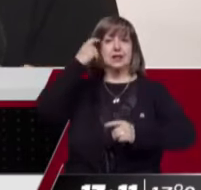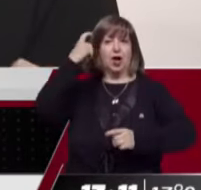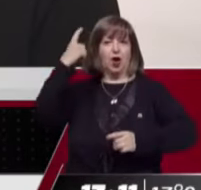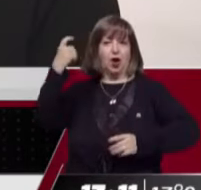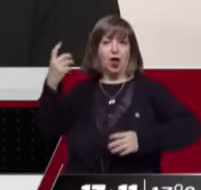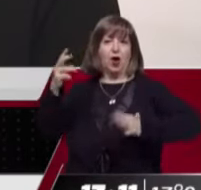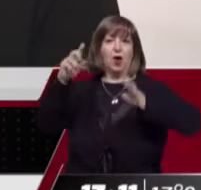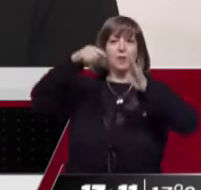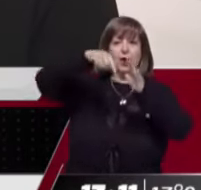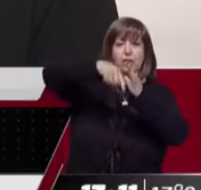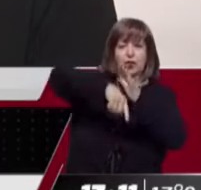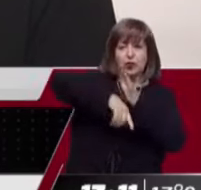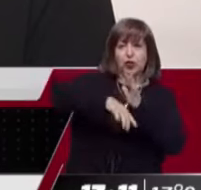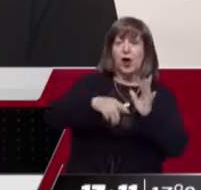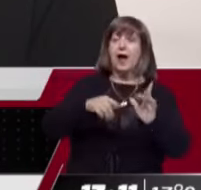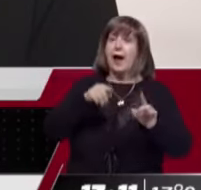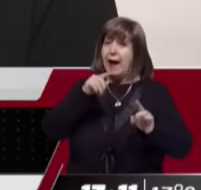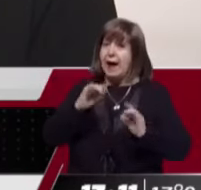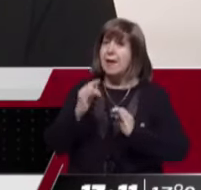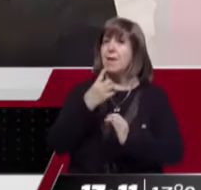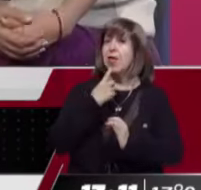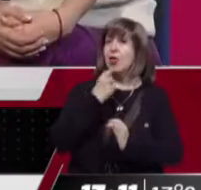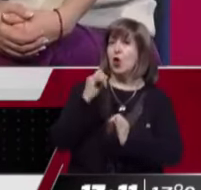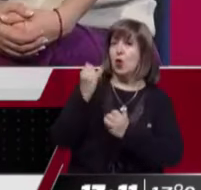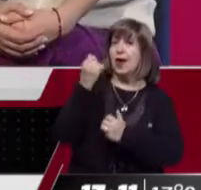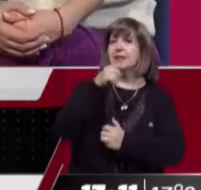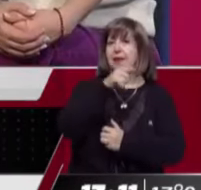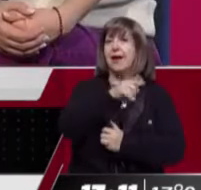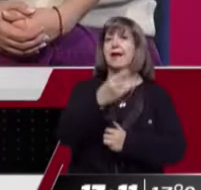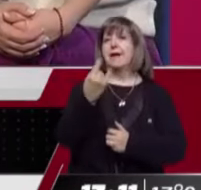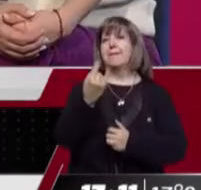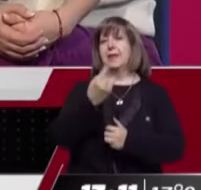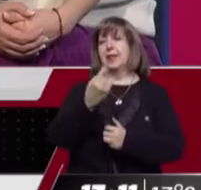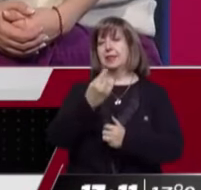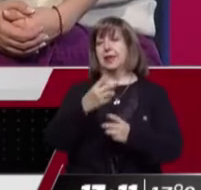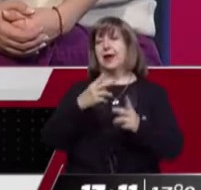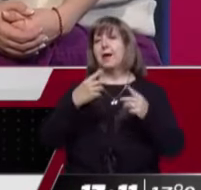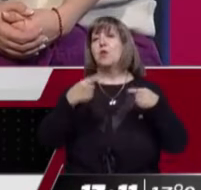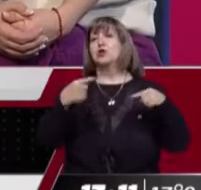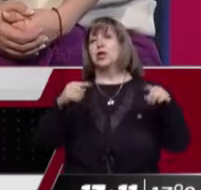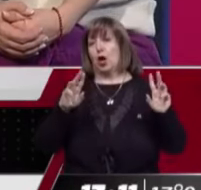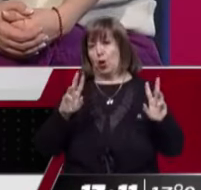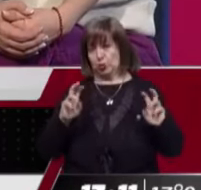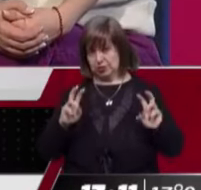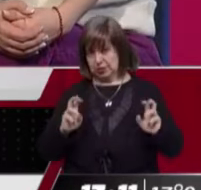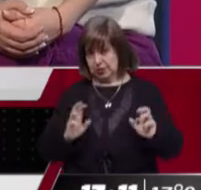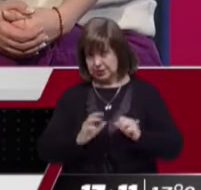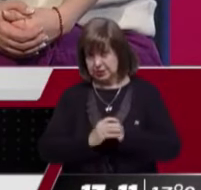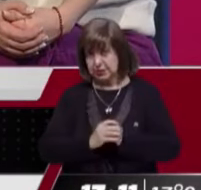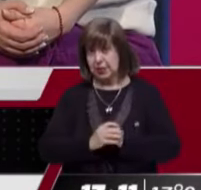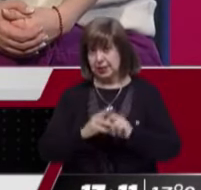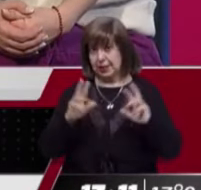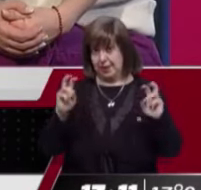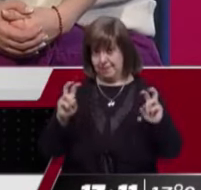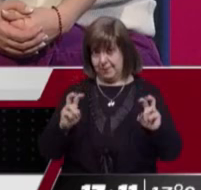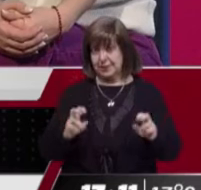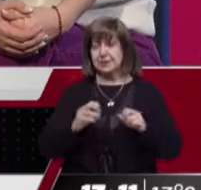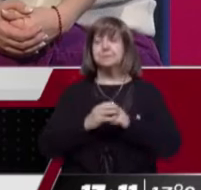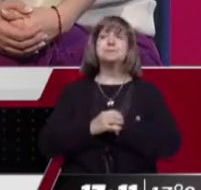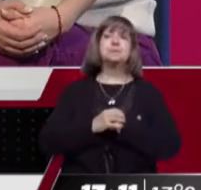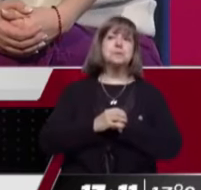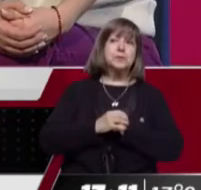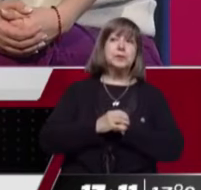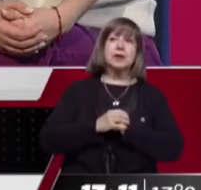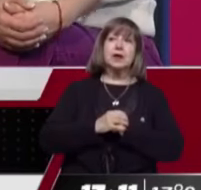¿si tiene alguna consulta? No, yo solamente iba a hacer una reflexión y que iba muy en consonancia con lo que vos le preguntabas, ¿no? Esto